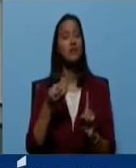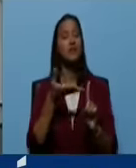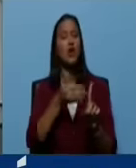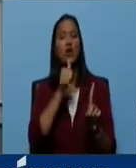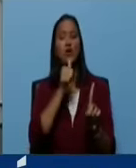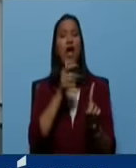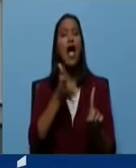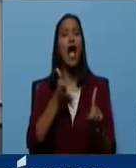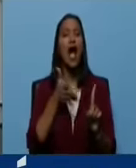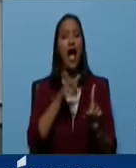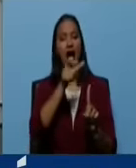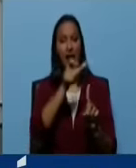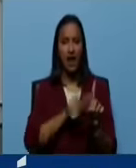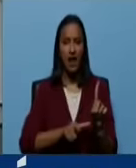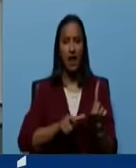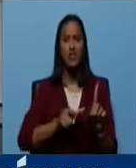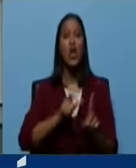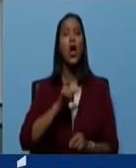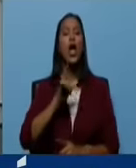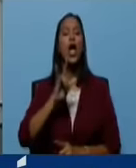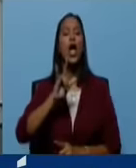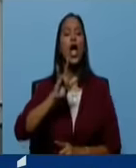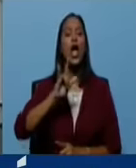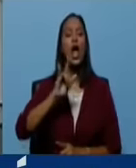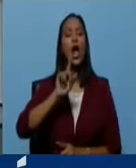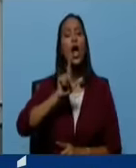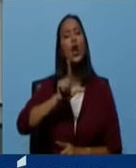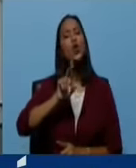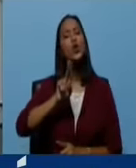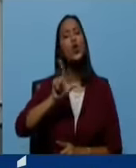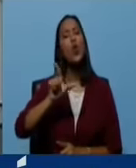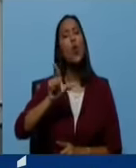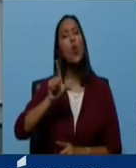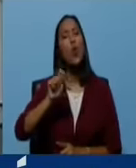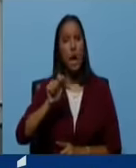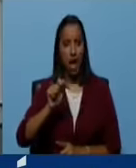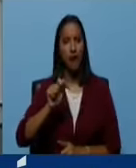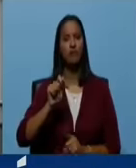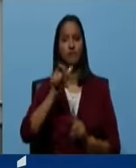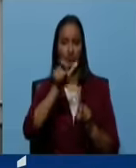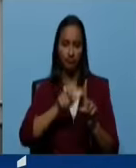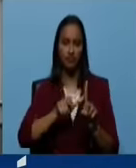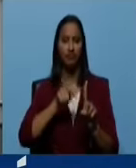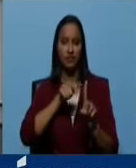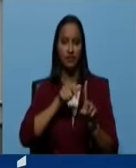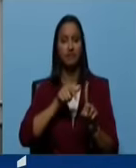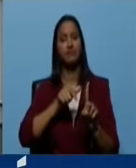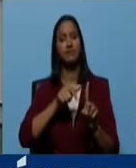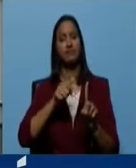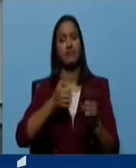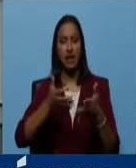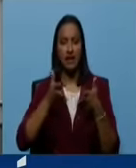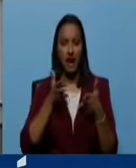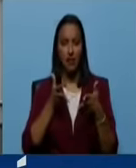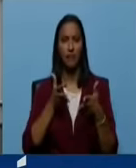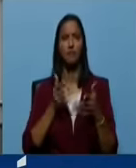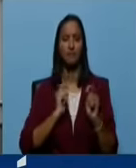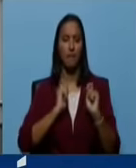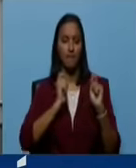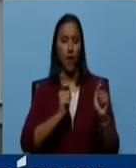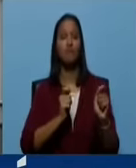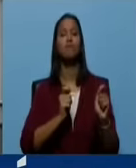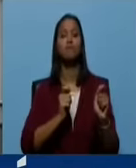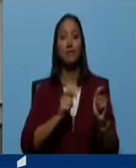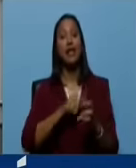al hoy presidente Lula da Silva. Y recientemente tenemos el caso de México, ante la victoria de Claudia